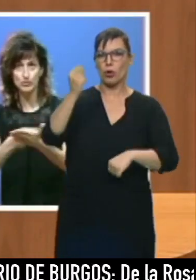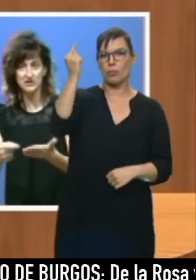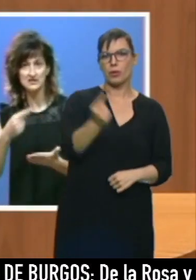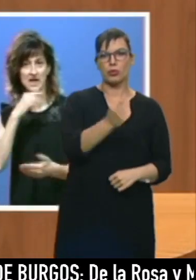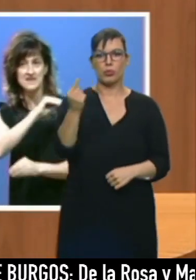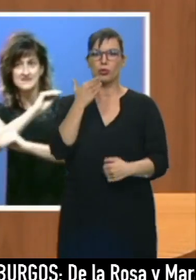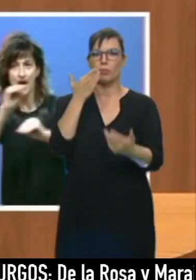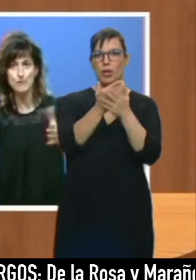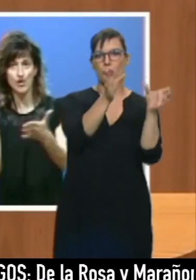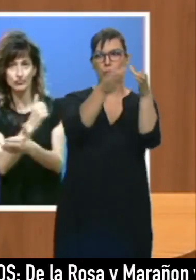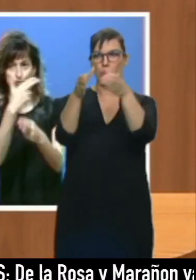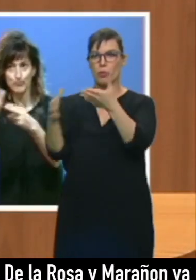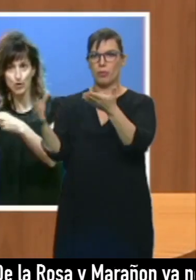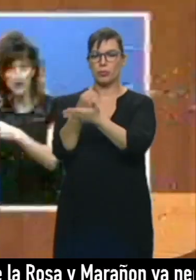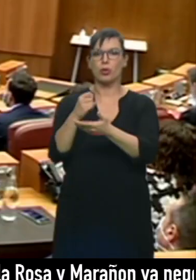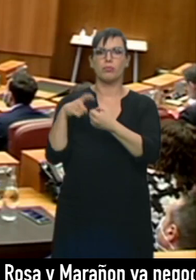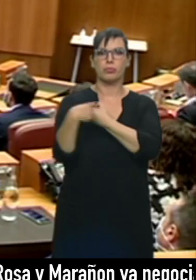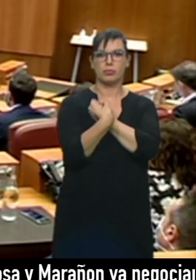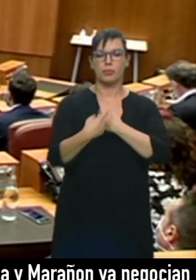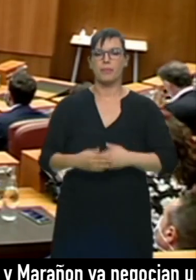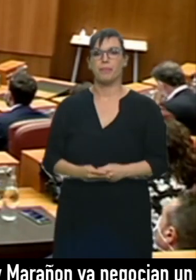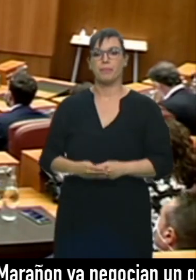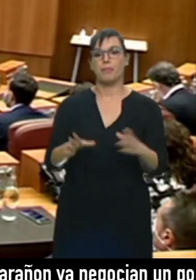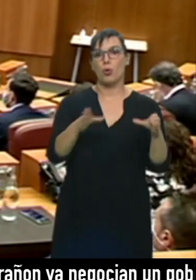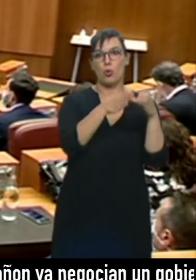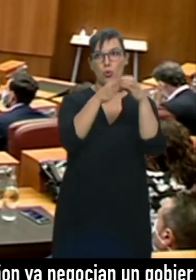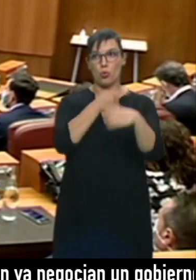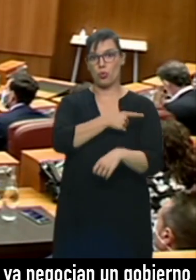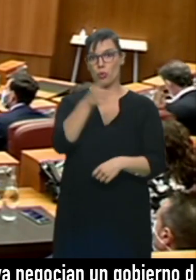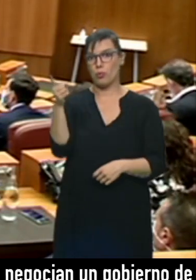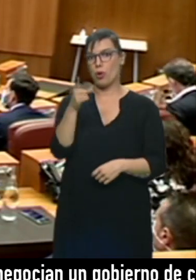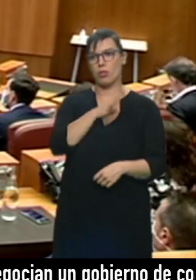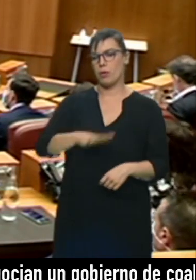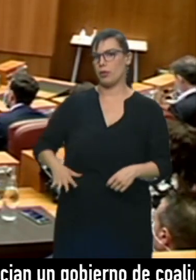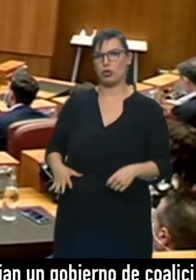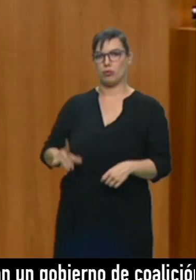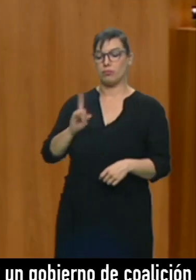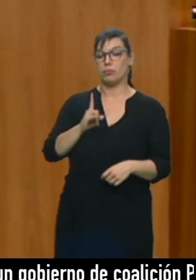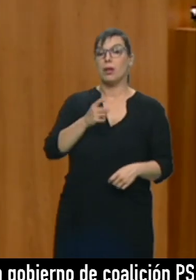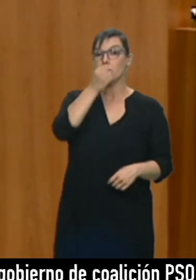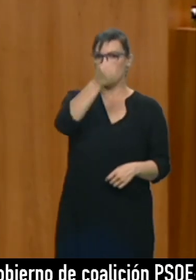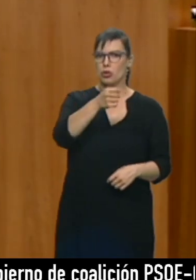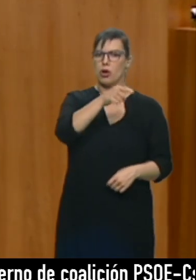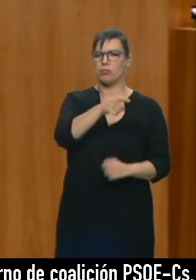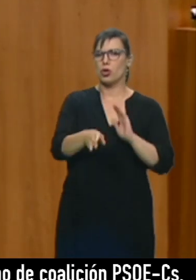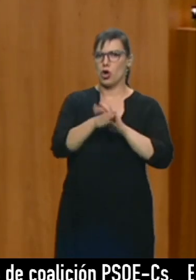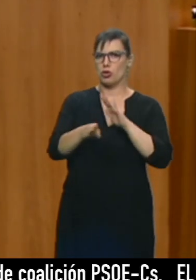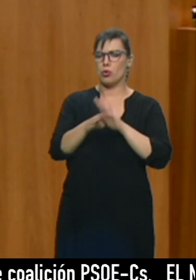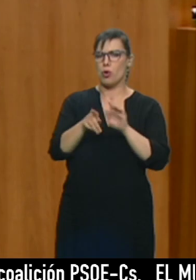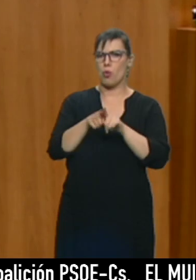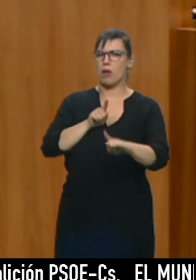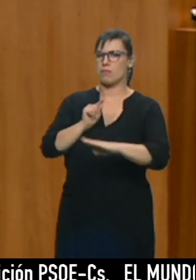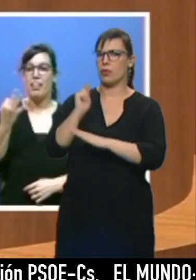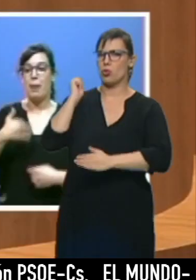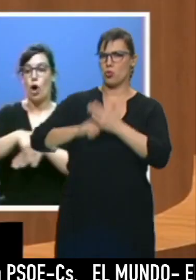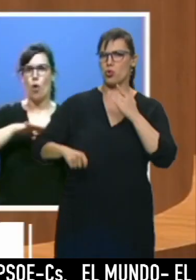a todas las formaciones a participar. Pero ninguno de los grupos se ha sumado de momento. De hecho, el PSOE ha seguido empleando un tono muy crítico con